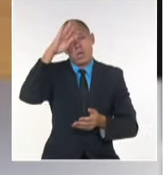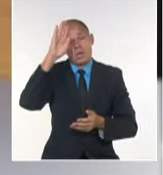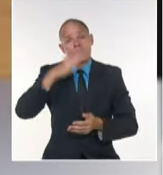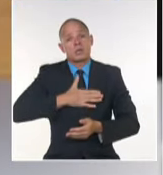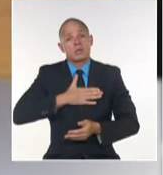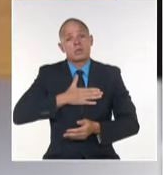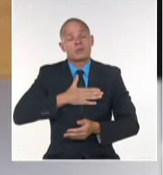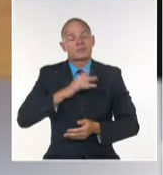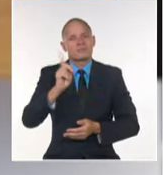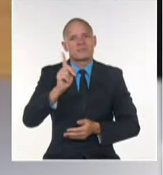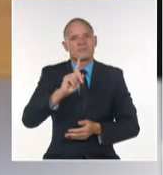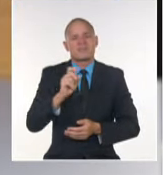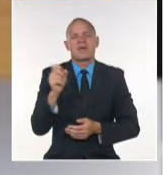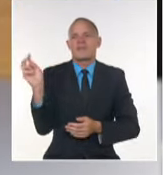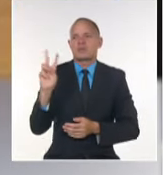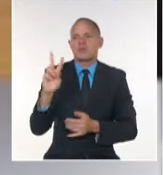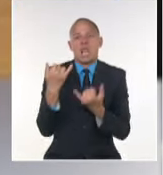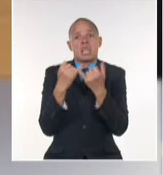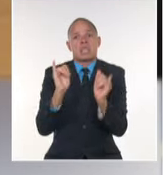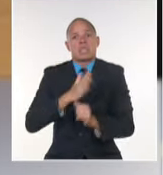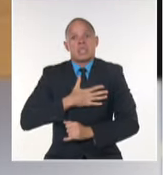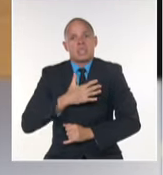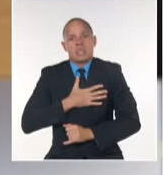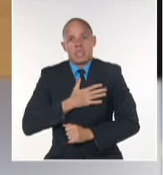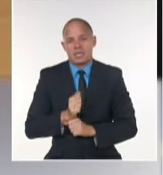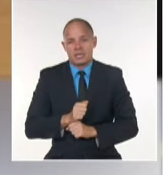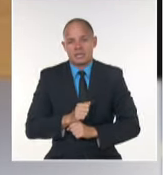bandera. Porque amamos al país.